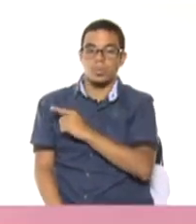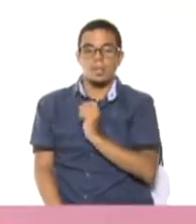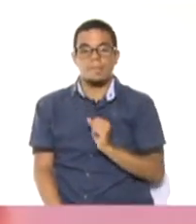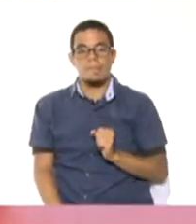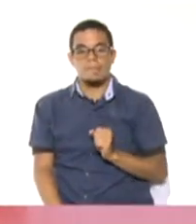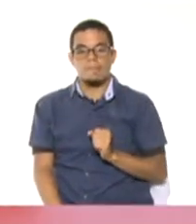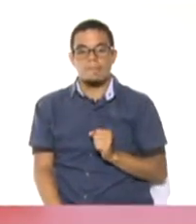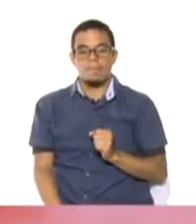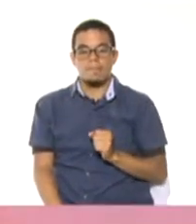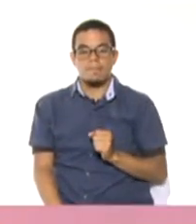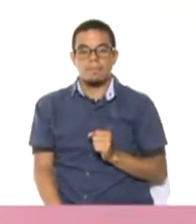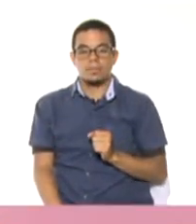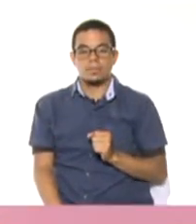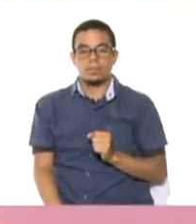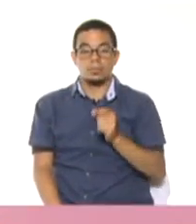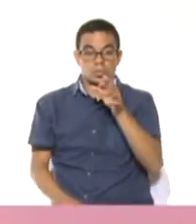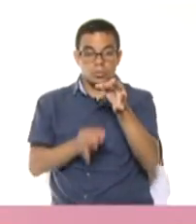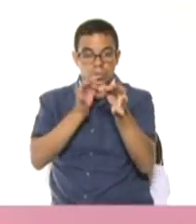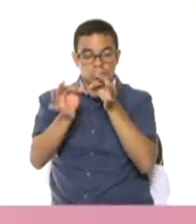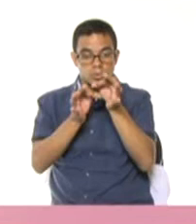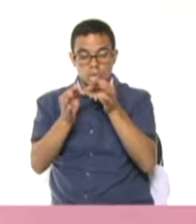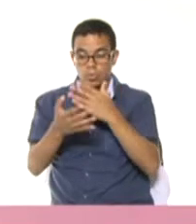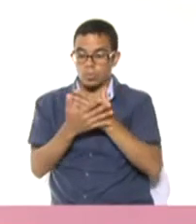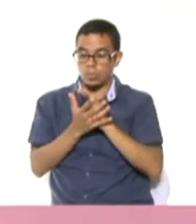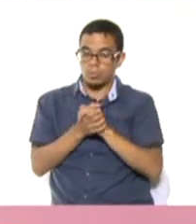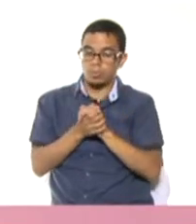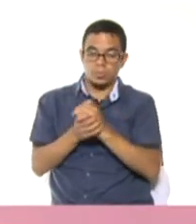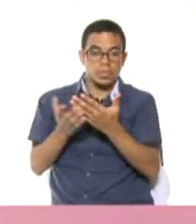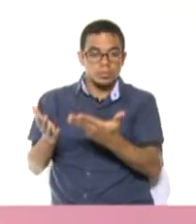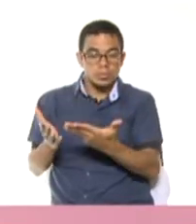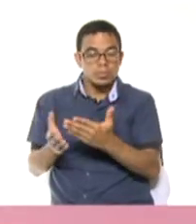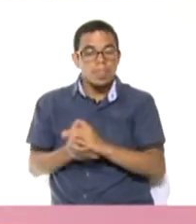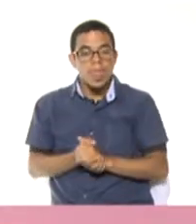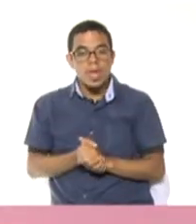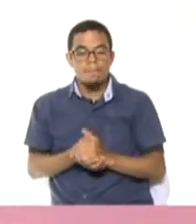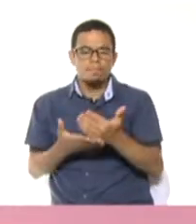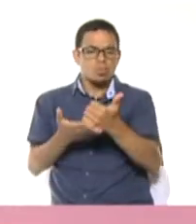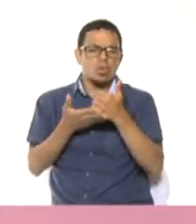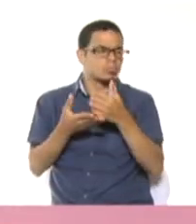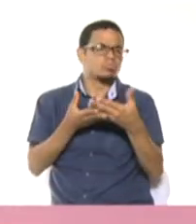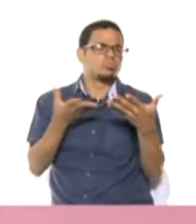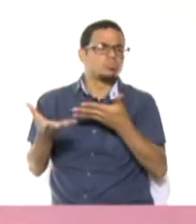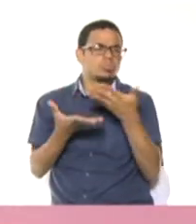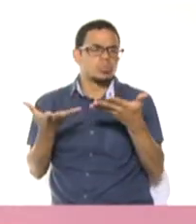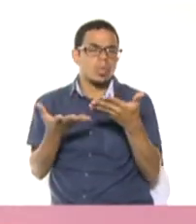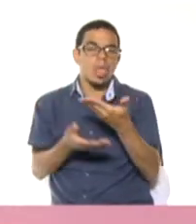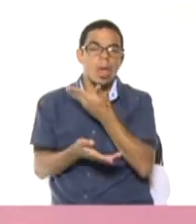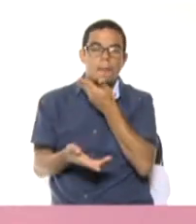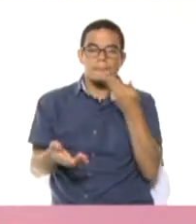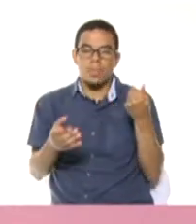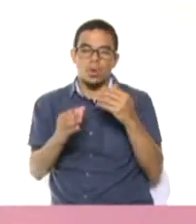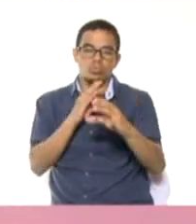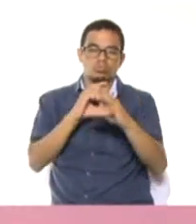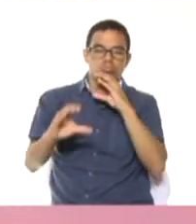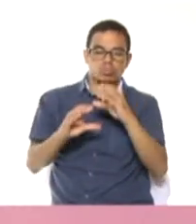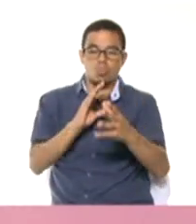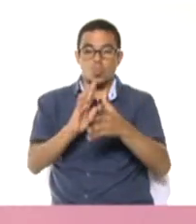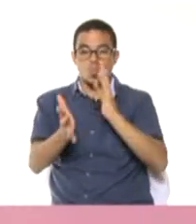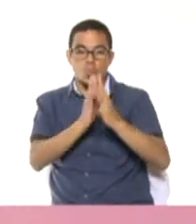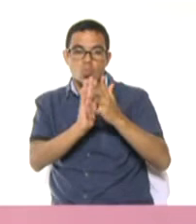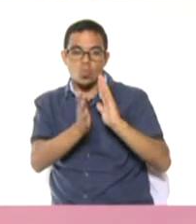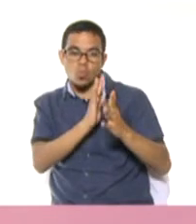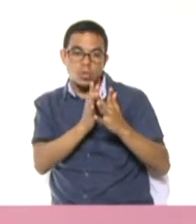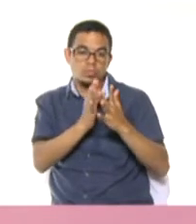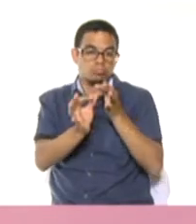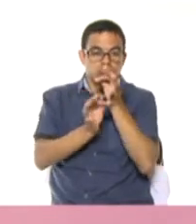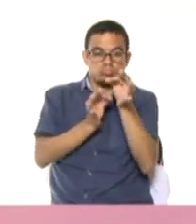Muy bien. Todos ellos, como lo explicó mi compañera Sara, nos ayudan, ¿verdad?, a mejorar la comunicación con las personas